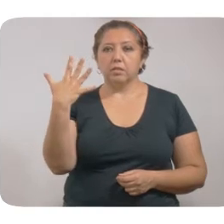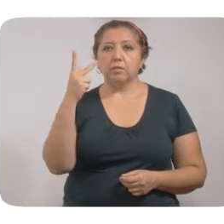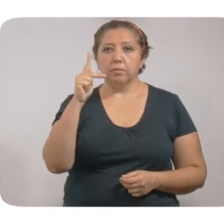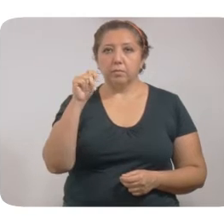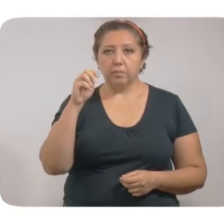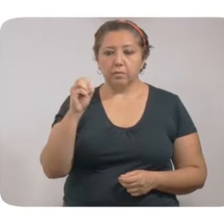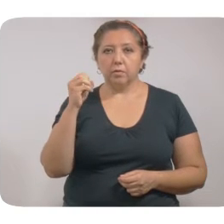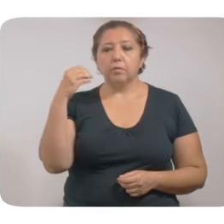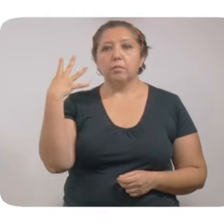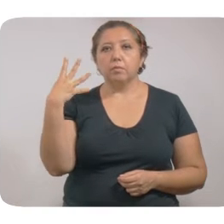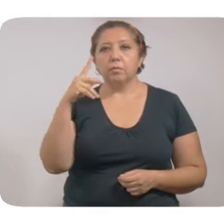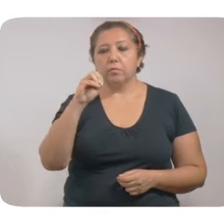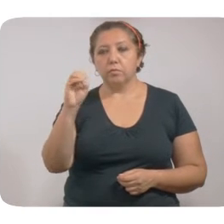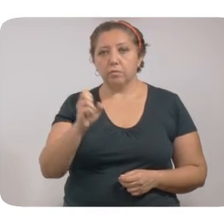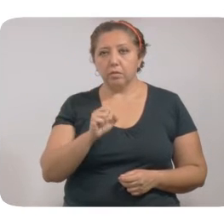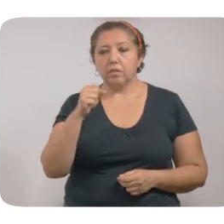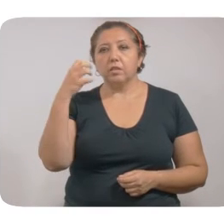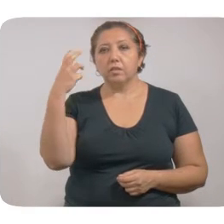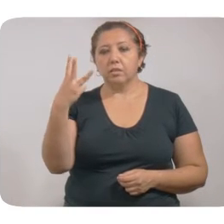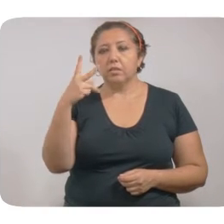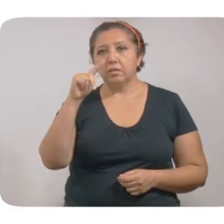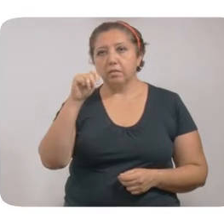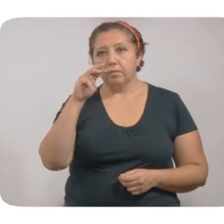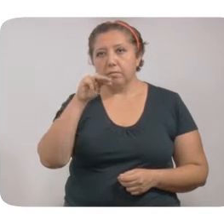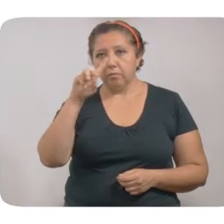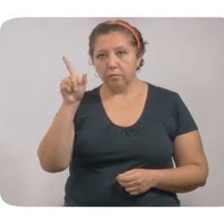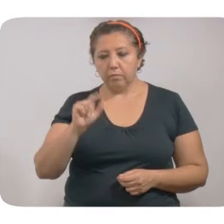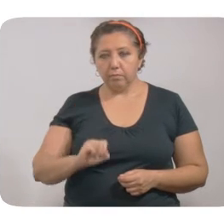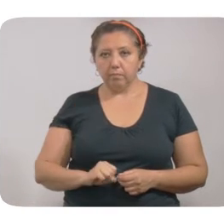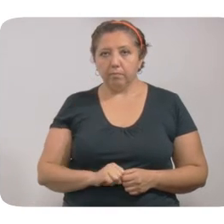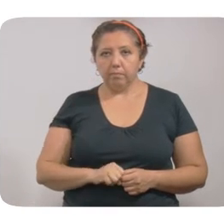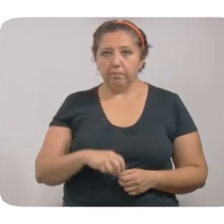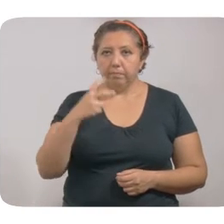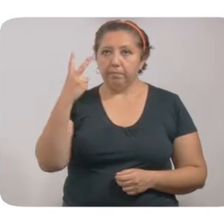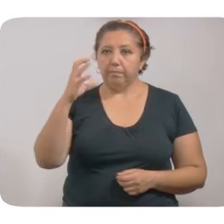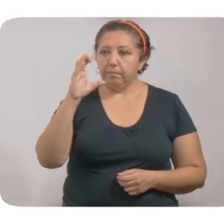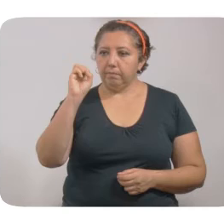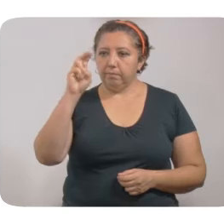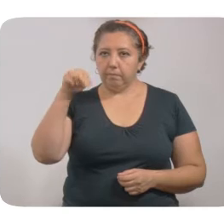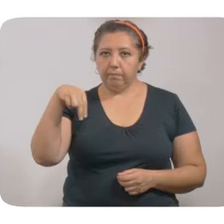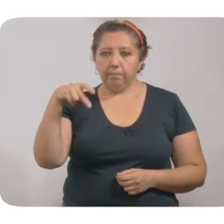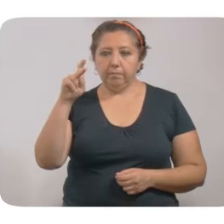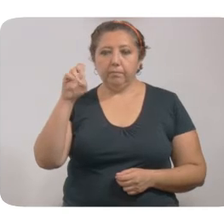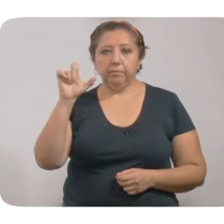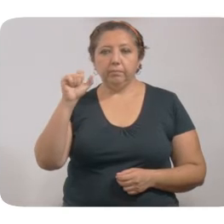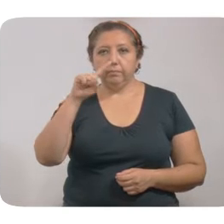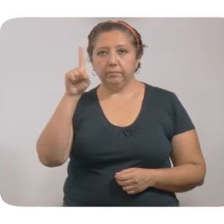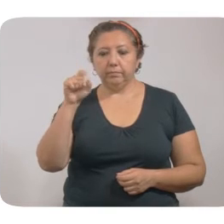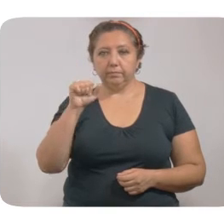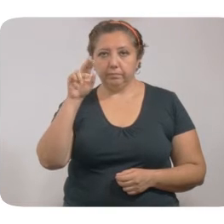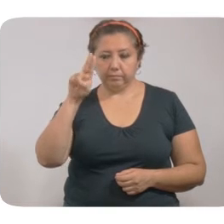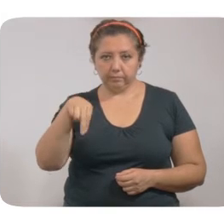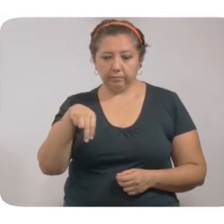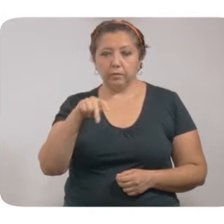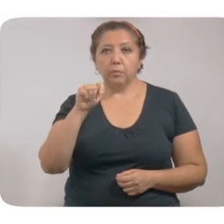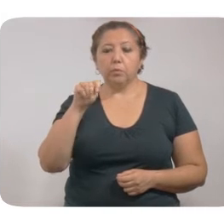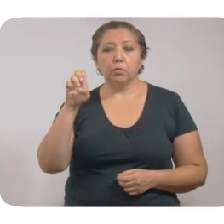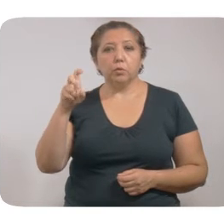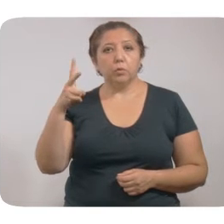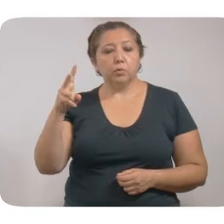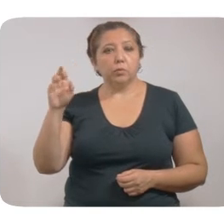Peto, 4 en Oscuscap, 3 en Temozón y Humán, 2 en Concal, San, Canacín y Motul, y